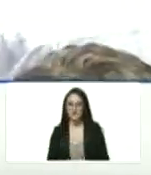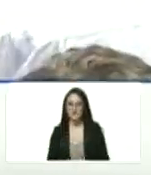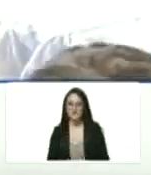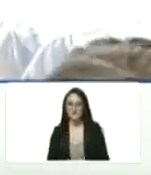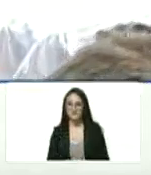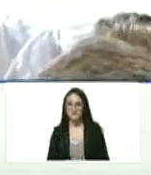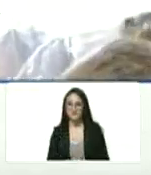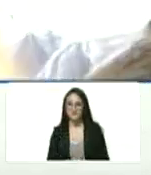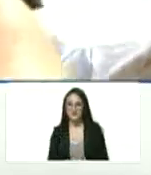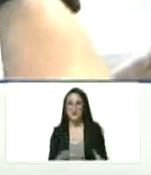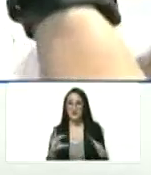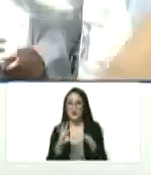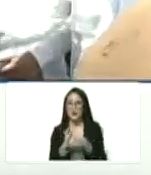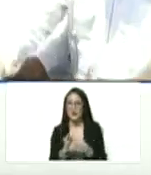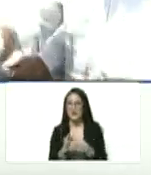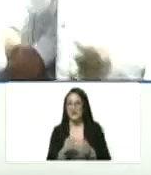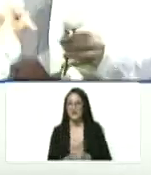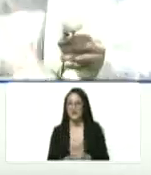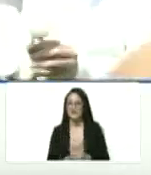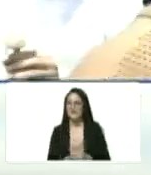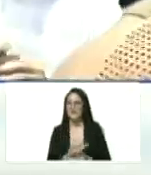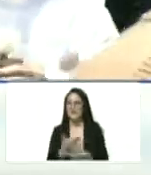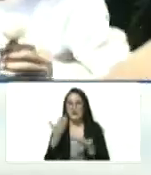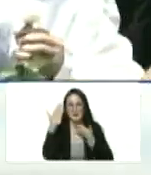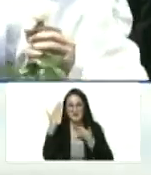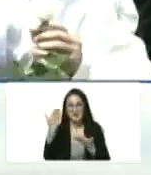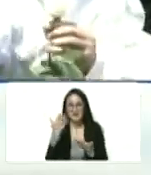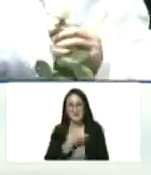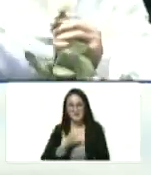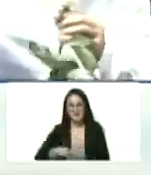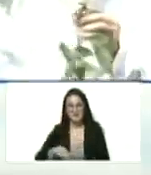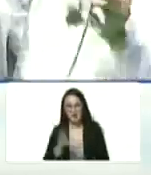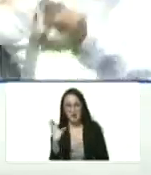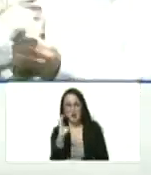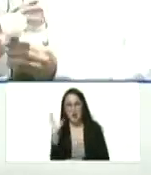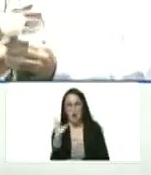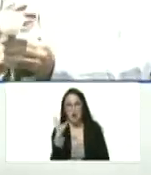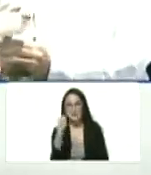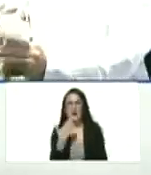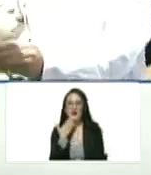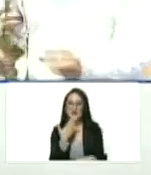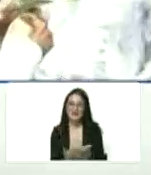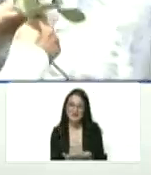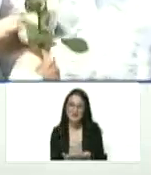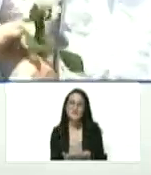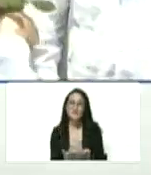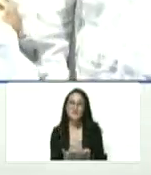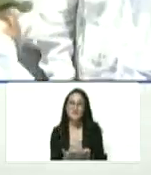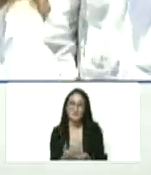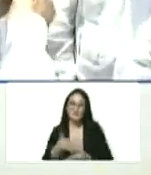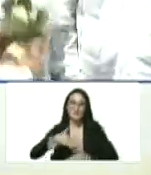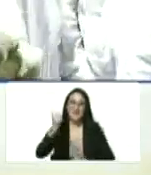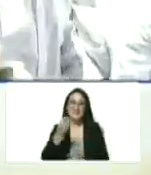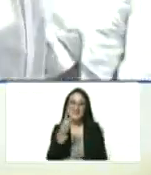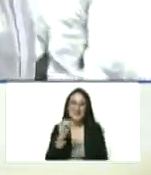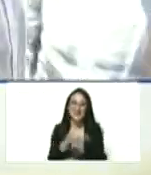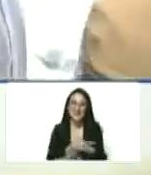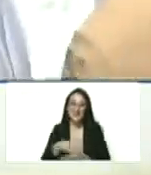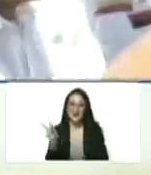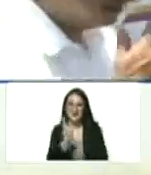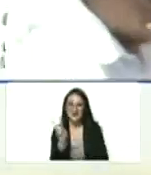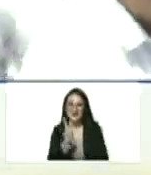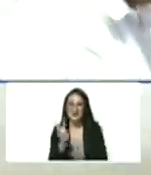nos une, le envío al presidente Gustavo Petro y el agradecimiento de más de 30 millones de